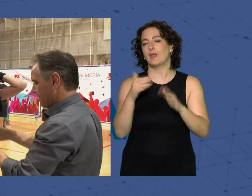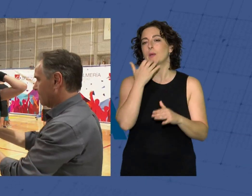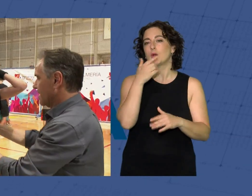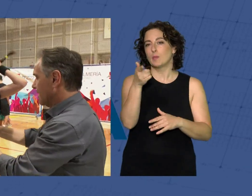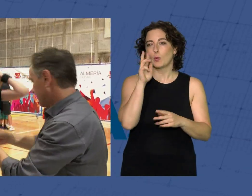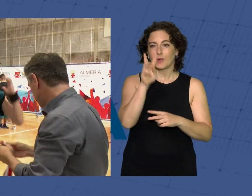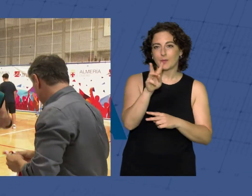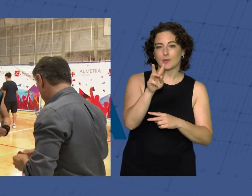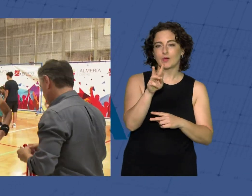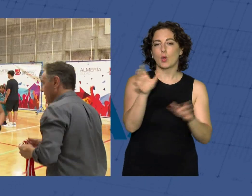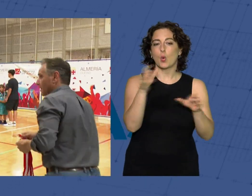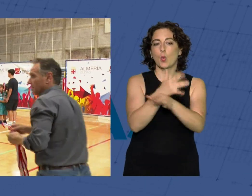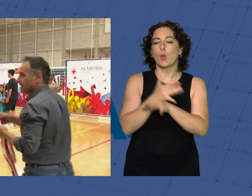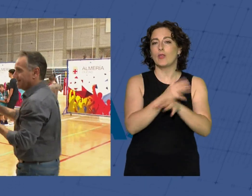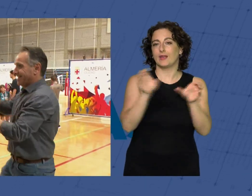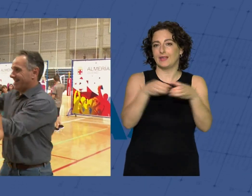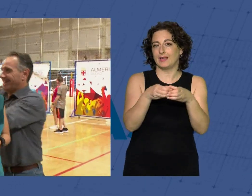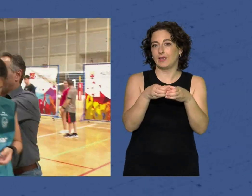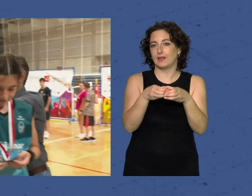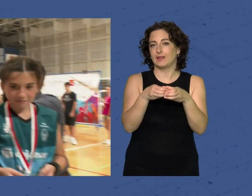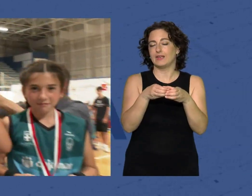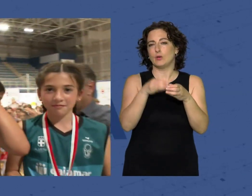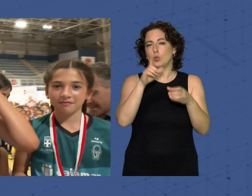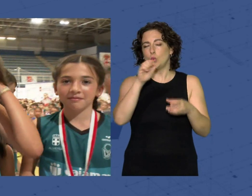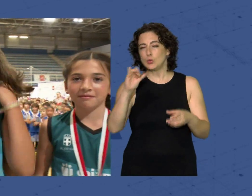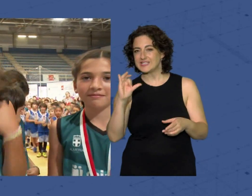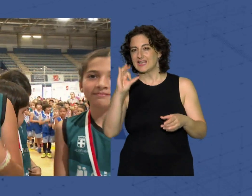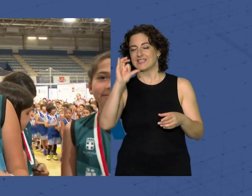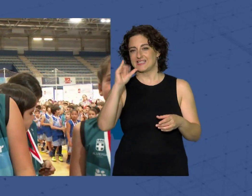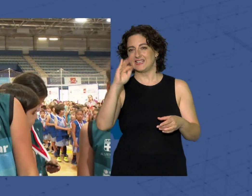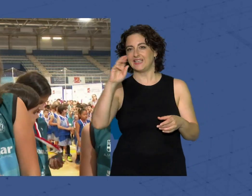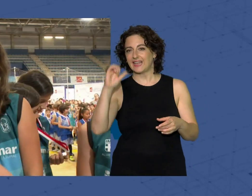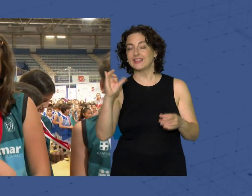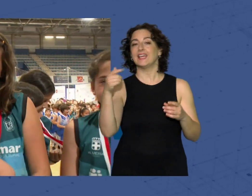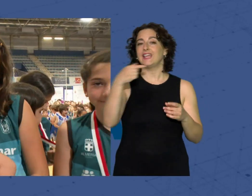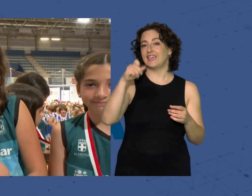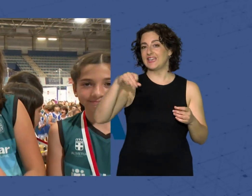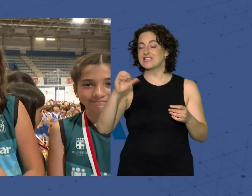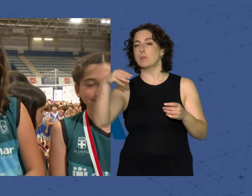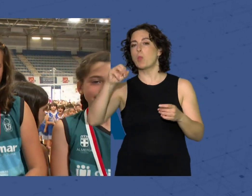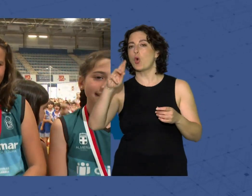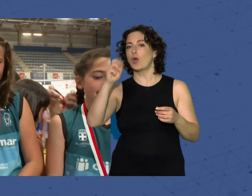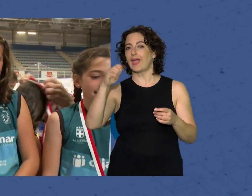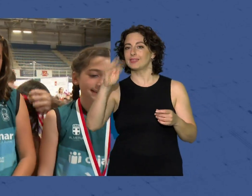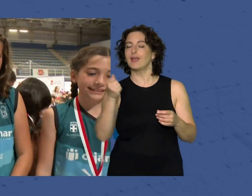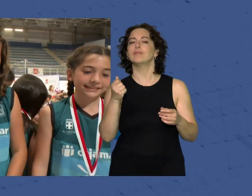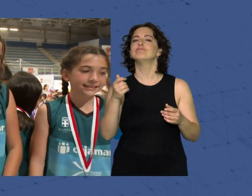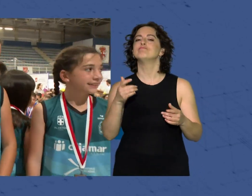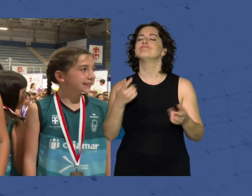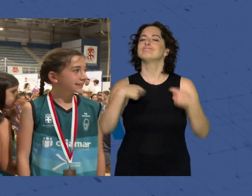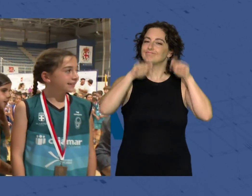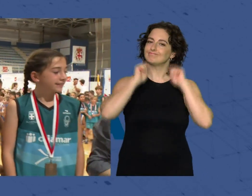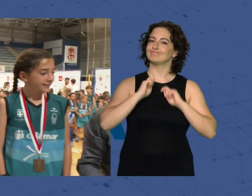vemos como las jugadoras del equipo de Luis Iret y Ginés Morata subidas en el podio de las vencedoras recogían con enorme